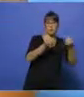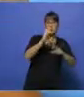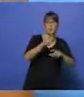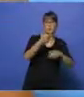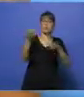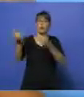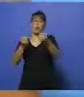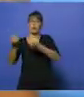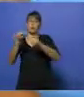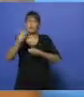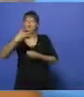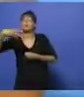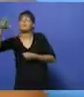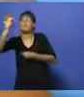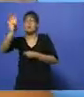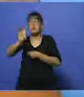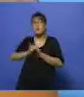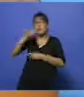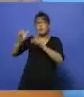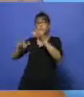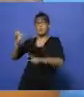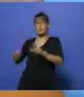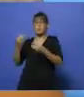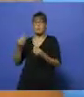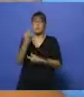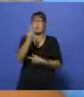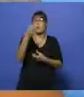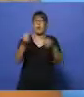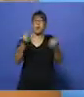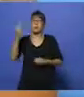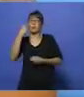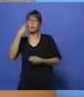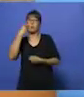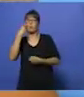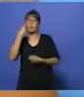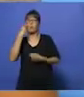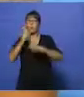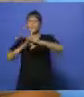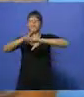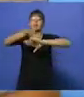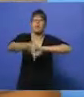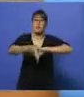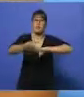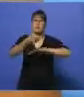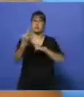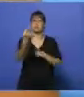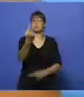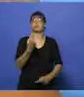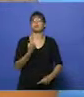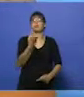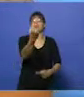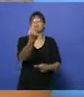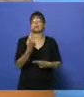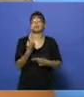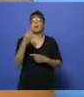personas, ya que la gente solo cuenta con un transporte municipal para poder salir del pueblo, para poder aumentar las frecuencias, que son